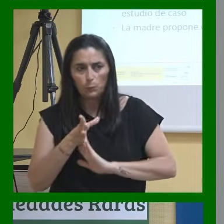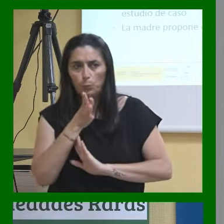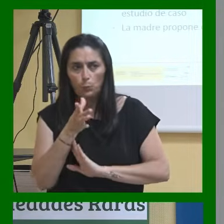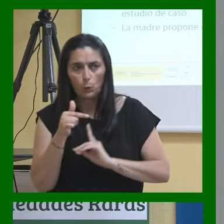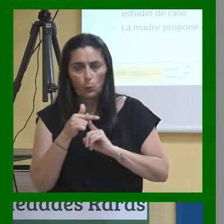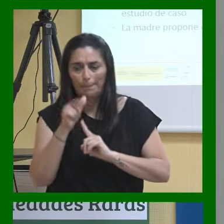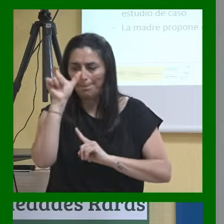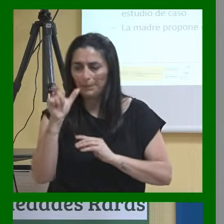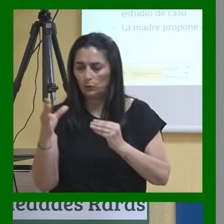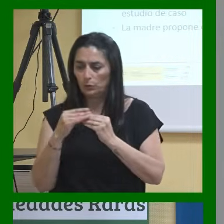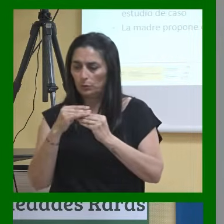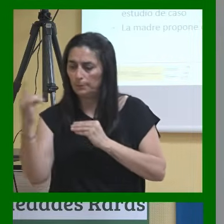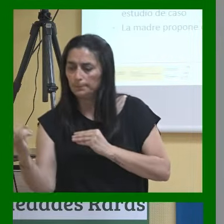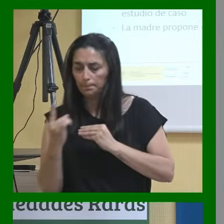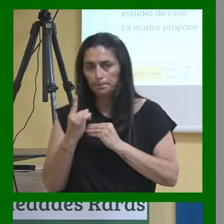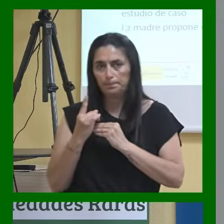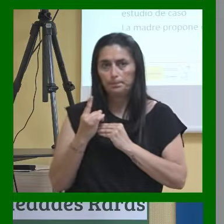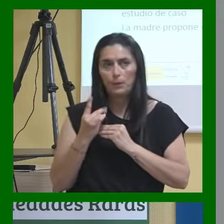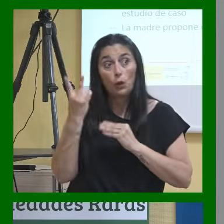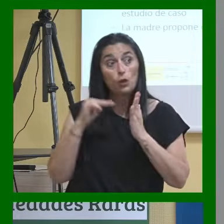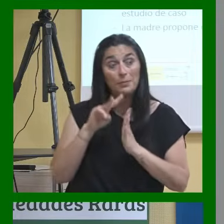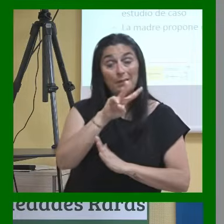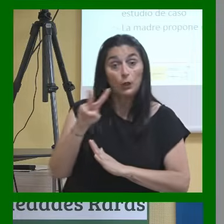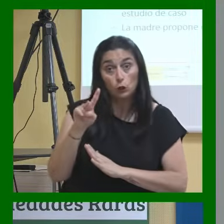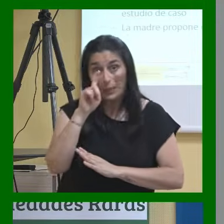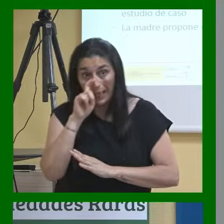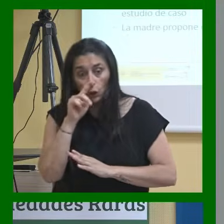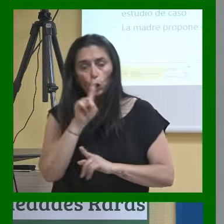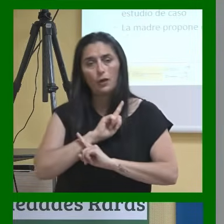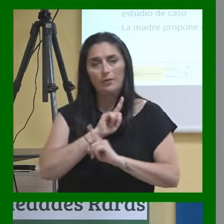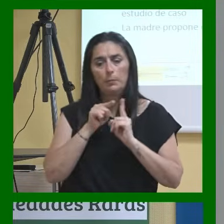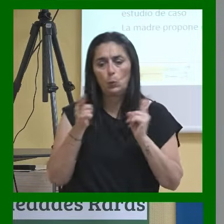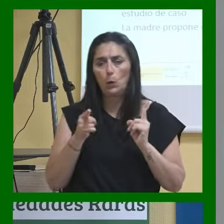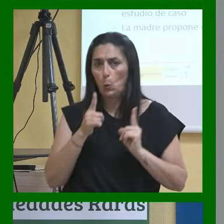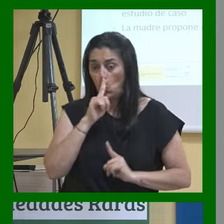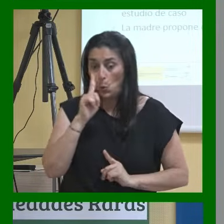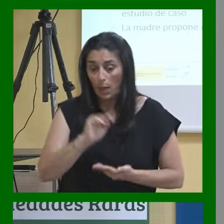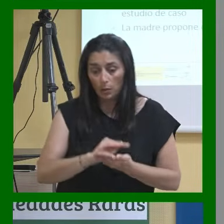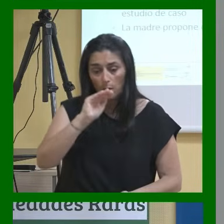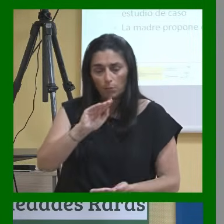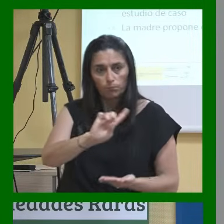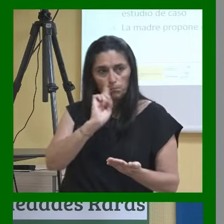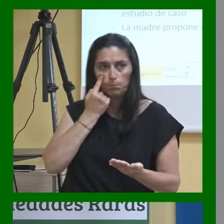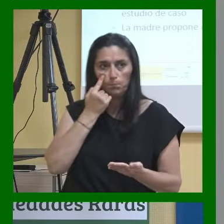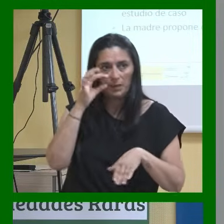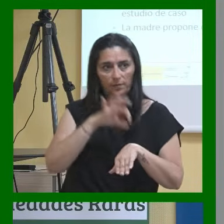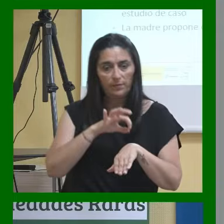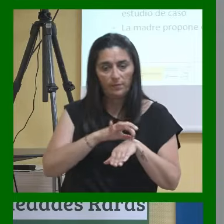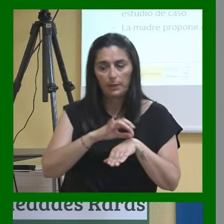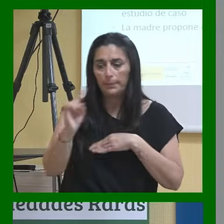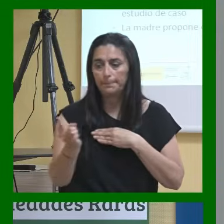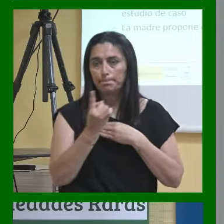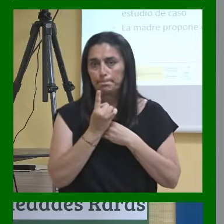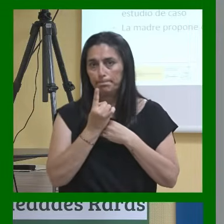en noviembre de 2022 y le han diagnosticado con FAPA al año de edad, más o menos. Cuando está en nuestras